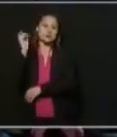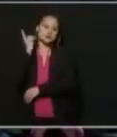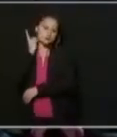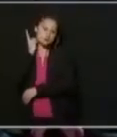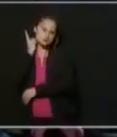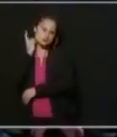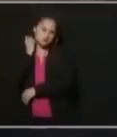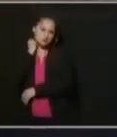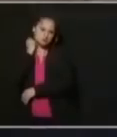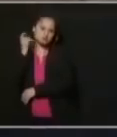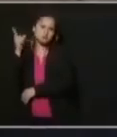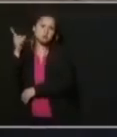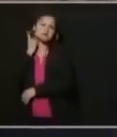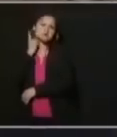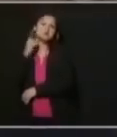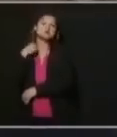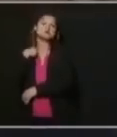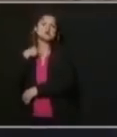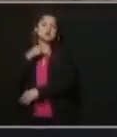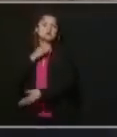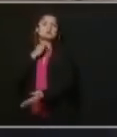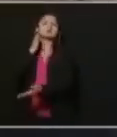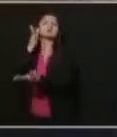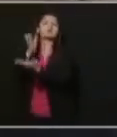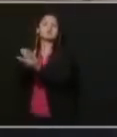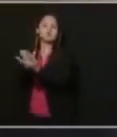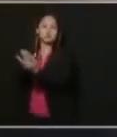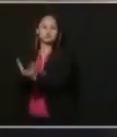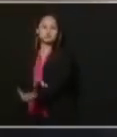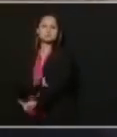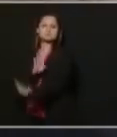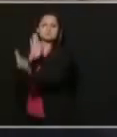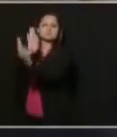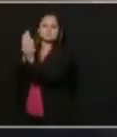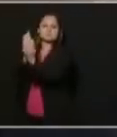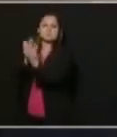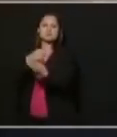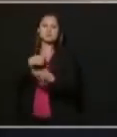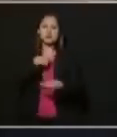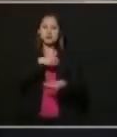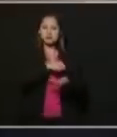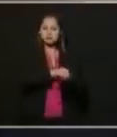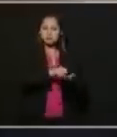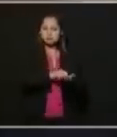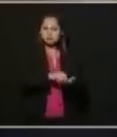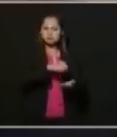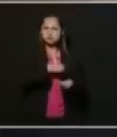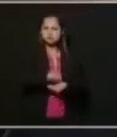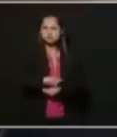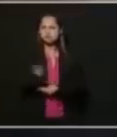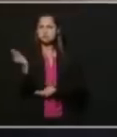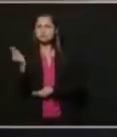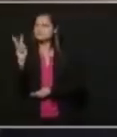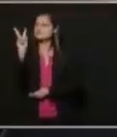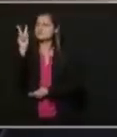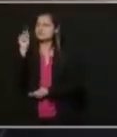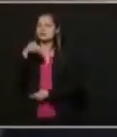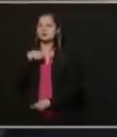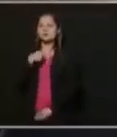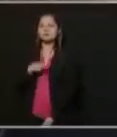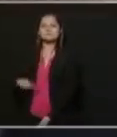voy a ir personalmente, no lo voy a mandar por escrito, para